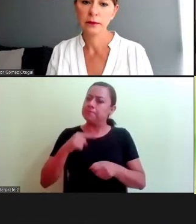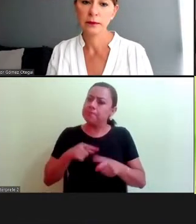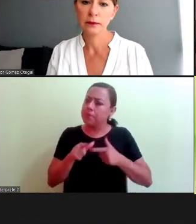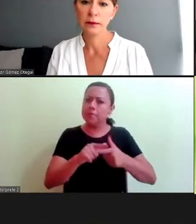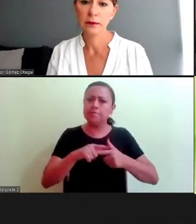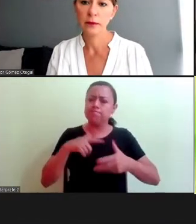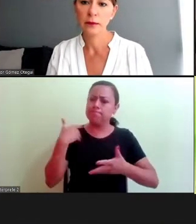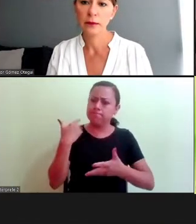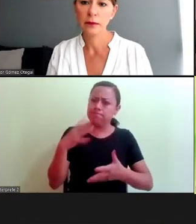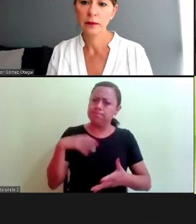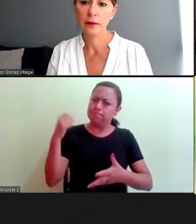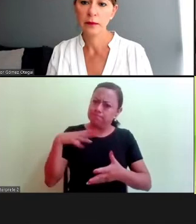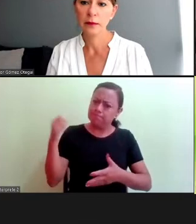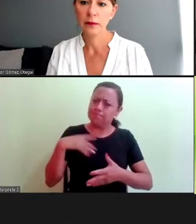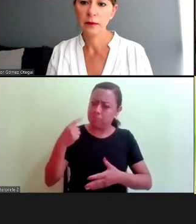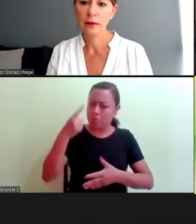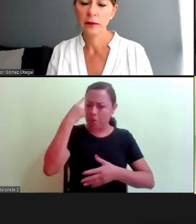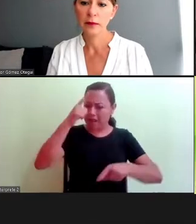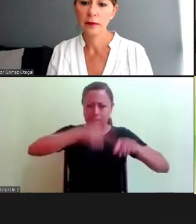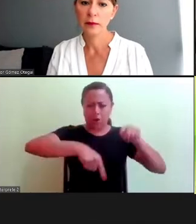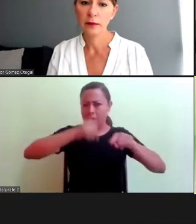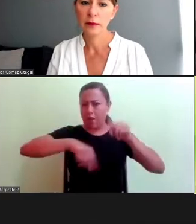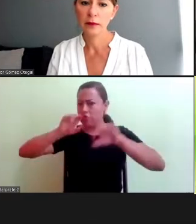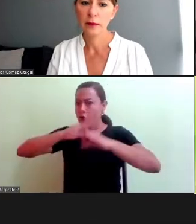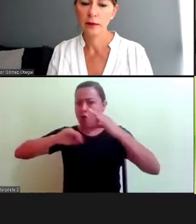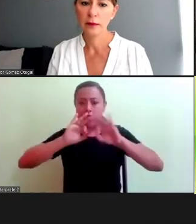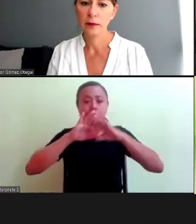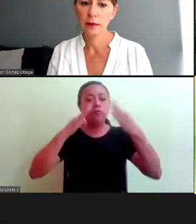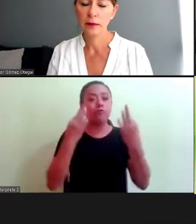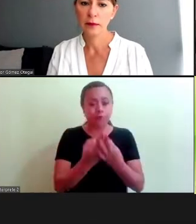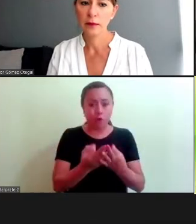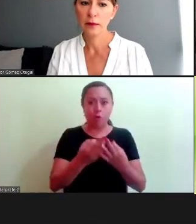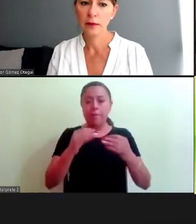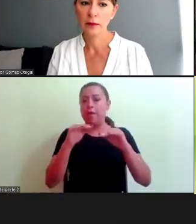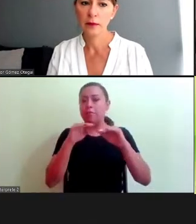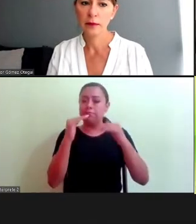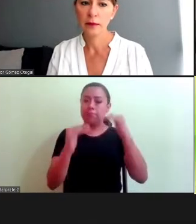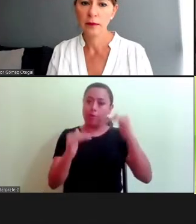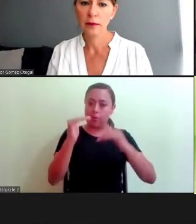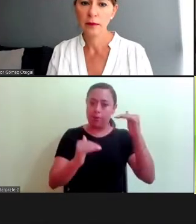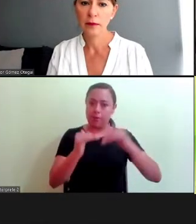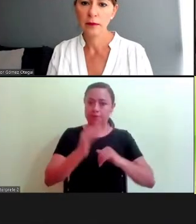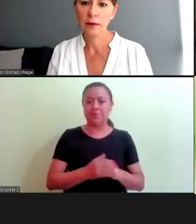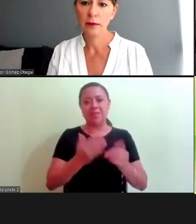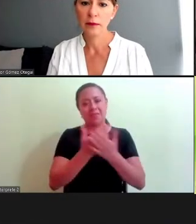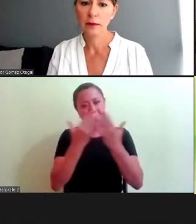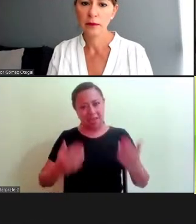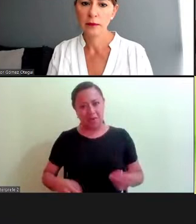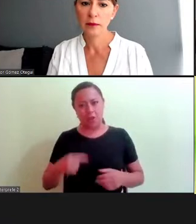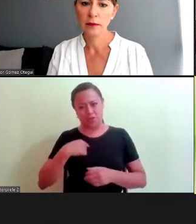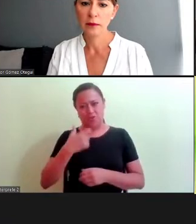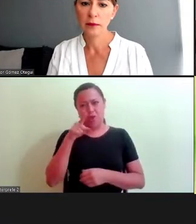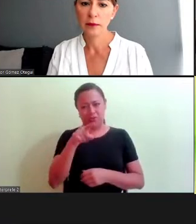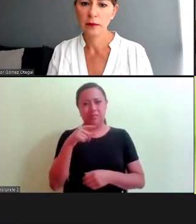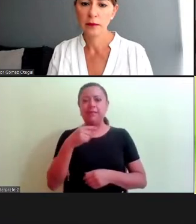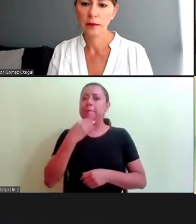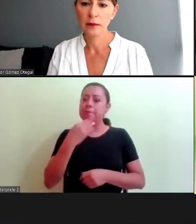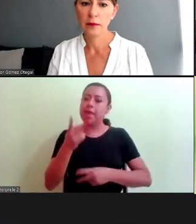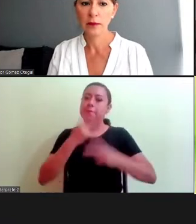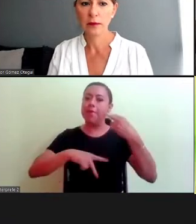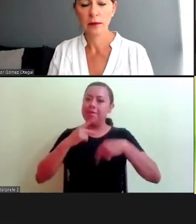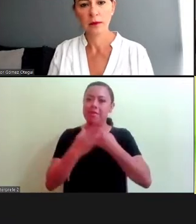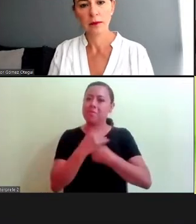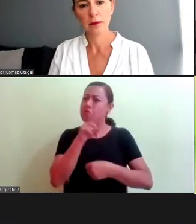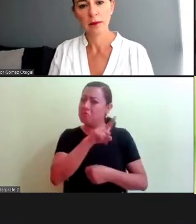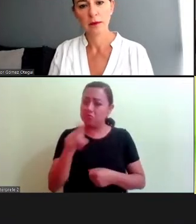cualquier tipo de desigualdad. Quiero darle la cordial bienvenida, habiéndola saber que cuenta con todo el respaldo para continuar